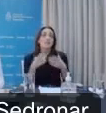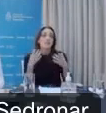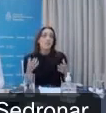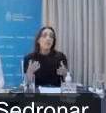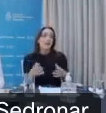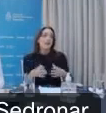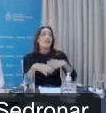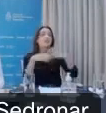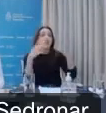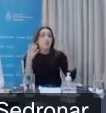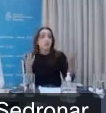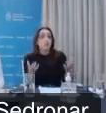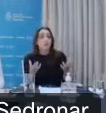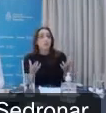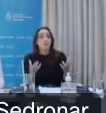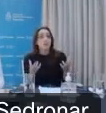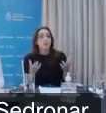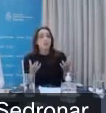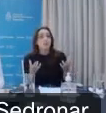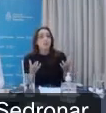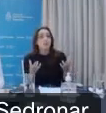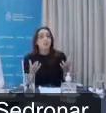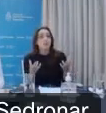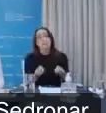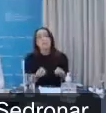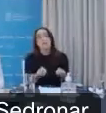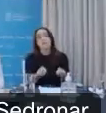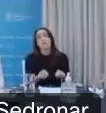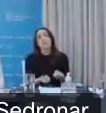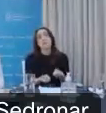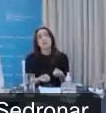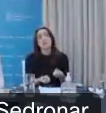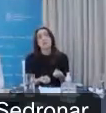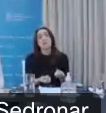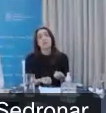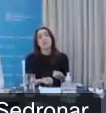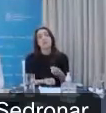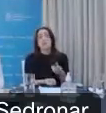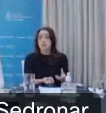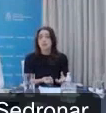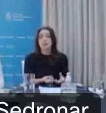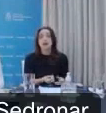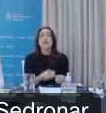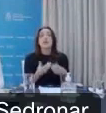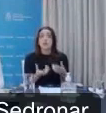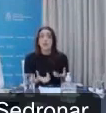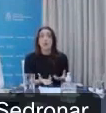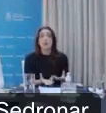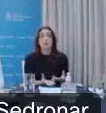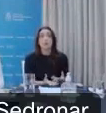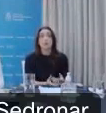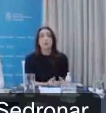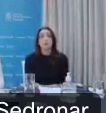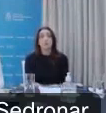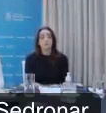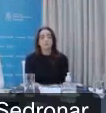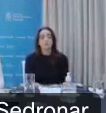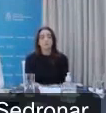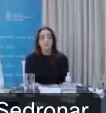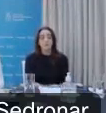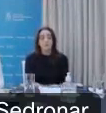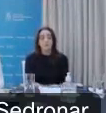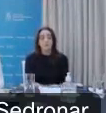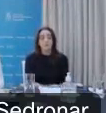de, además de todo lo que estuvimos complejizando, como también incluir la perspectiva de género y diversidad en los consumos, ¿no?